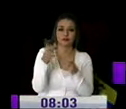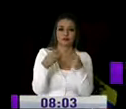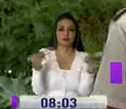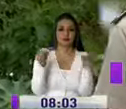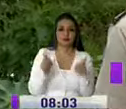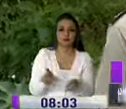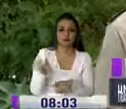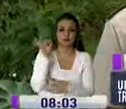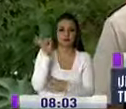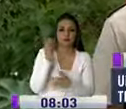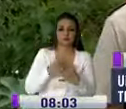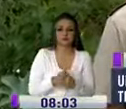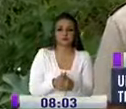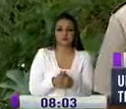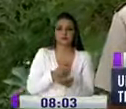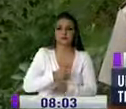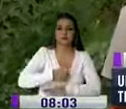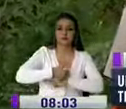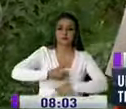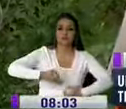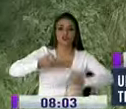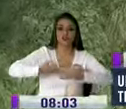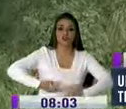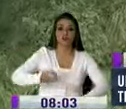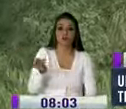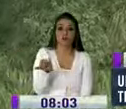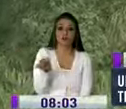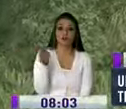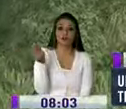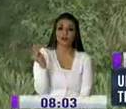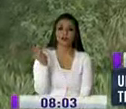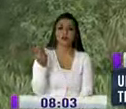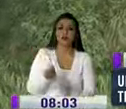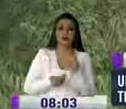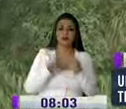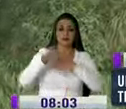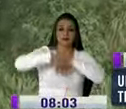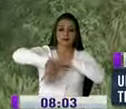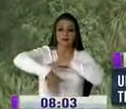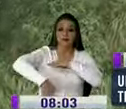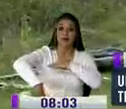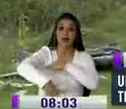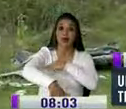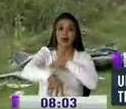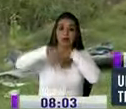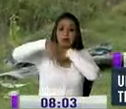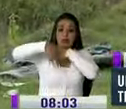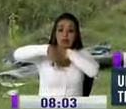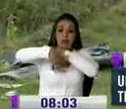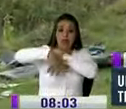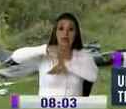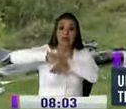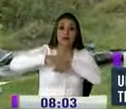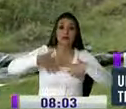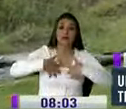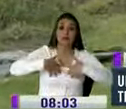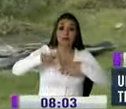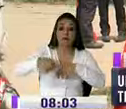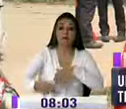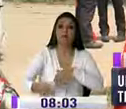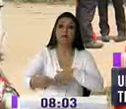desaparecidas. Según confirmaron las autoridades, los dos jóvenes decidieron bajar la quebrada de Chaquiscahuayco, producto de la caída de una